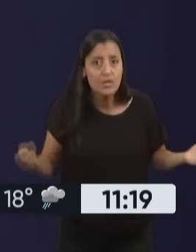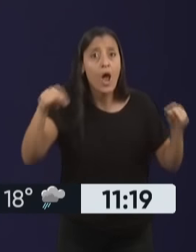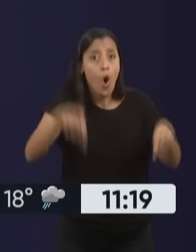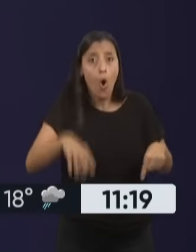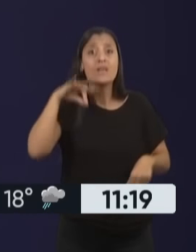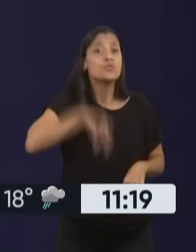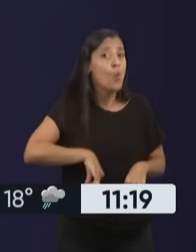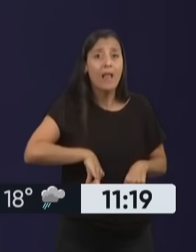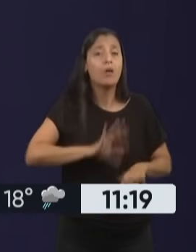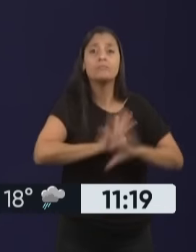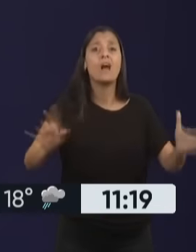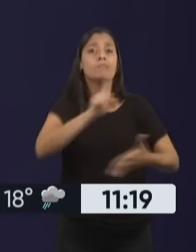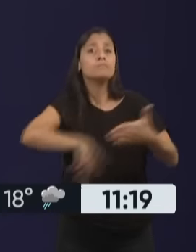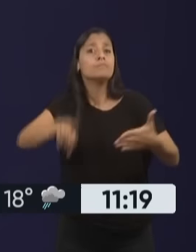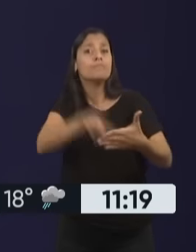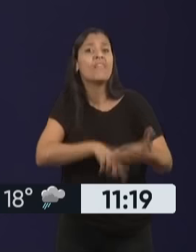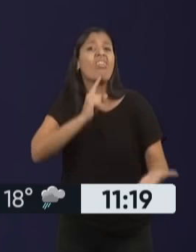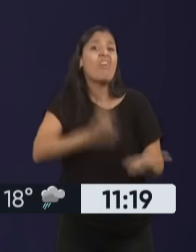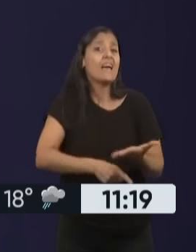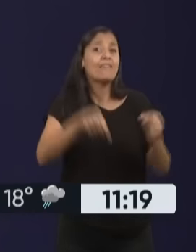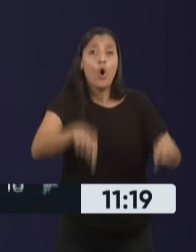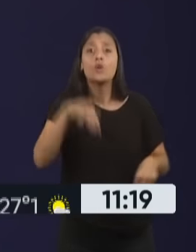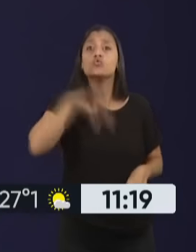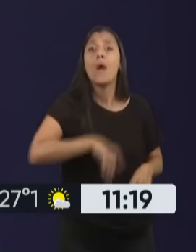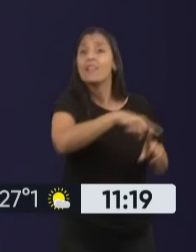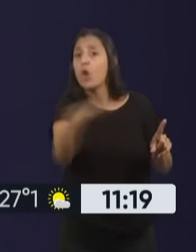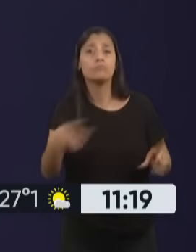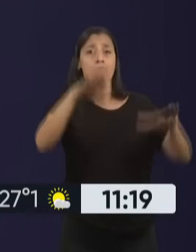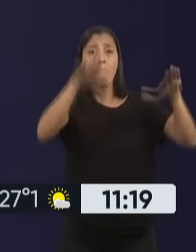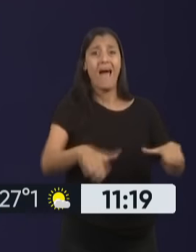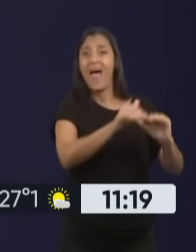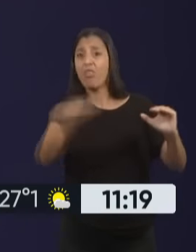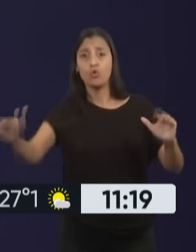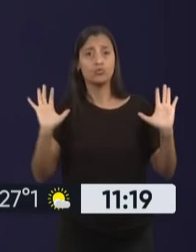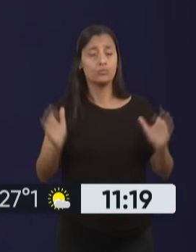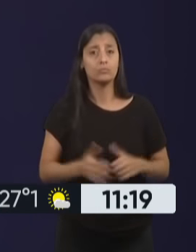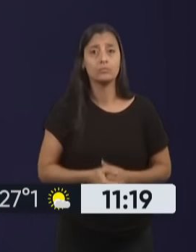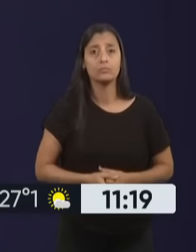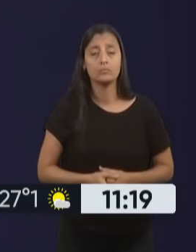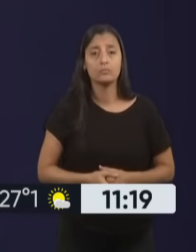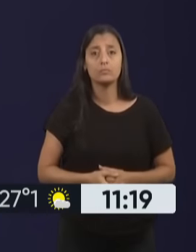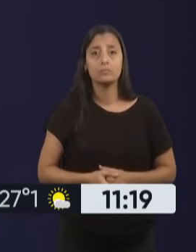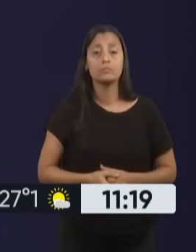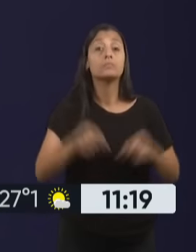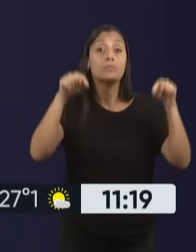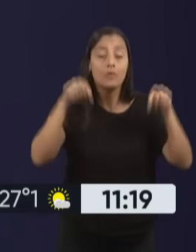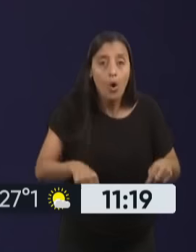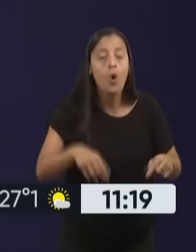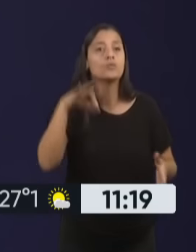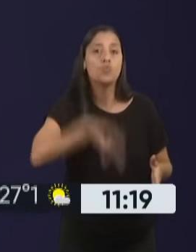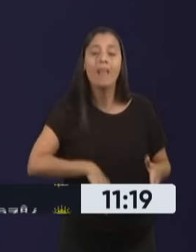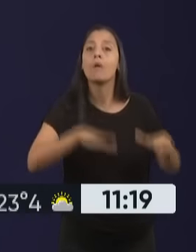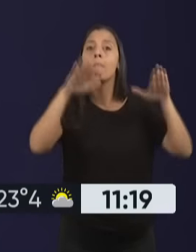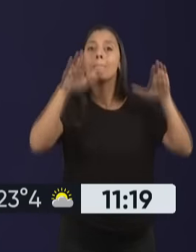están está derogado el decreto hoy están congelados hoy están con hoy están hoy